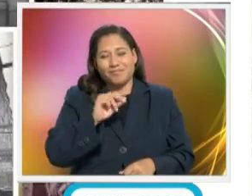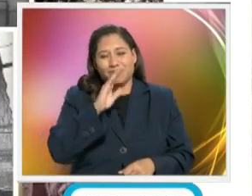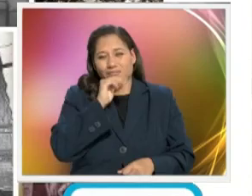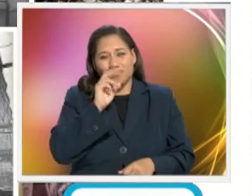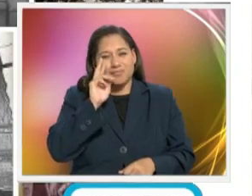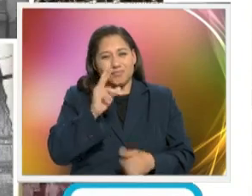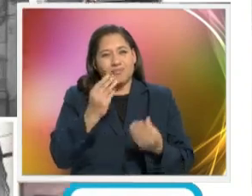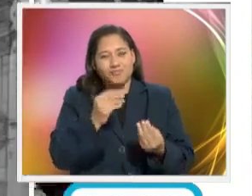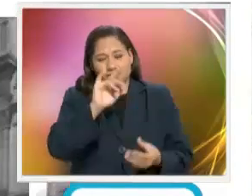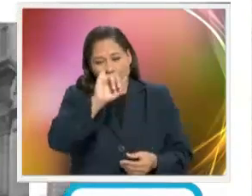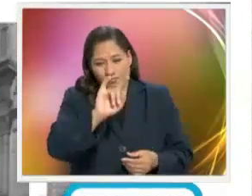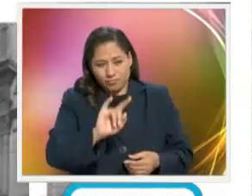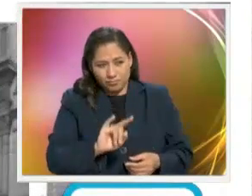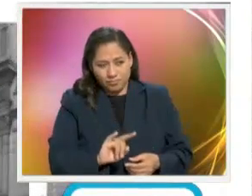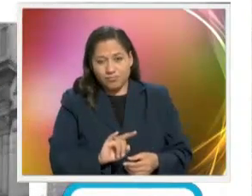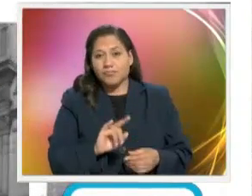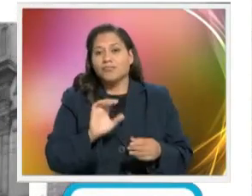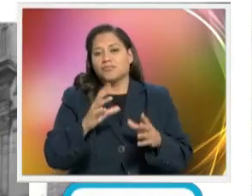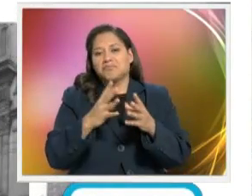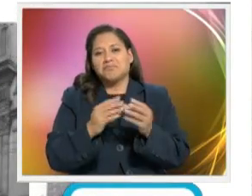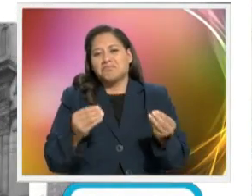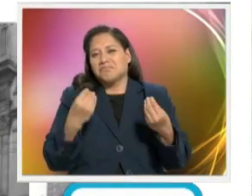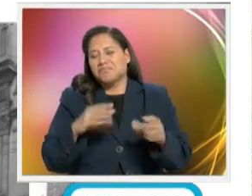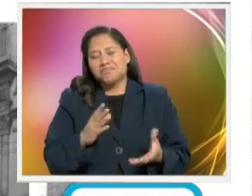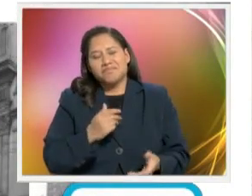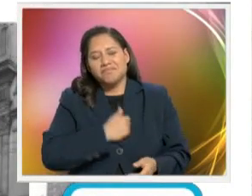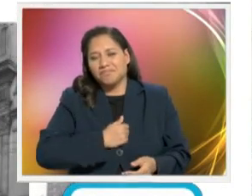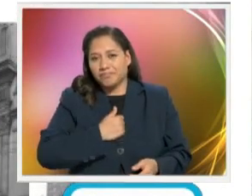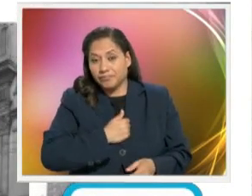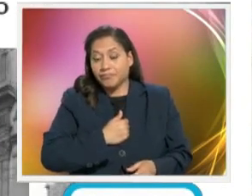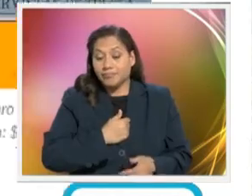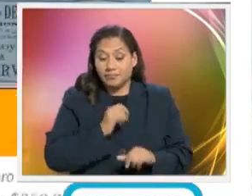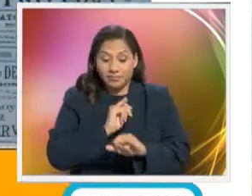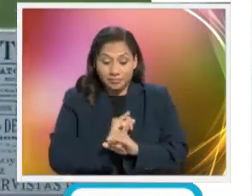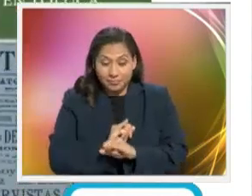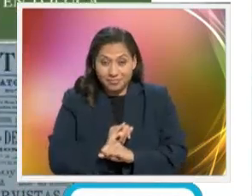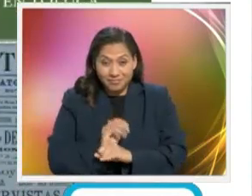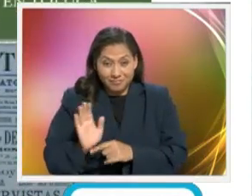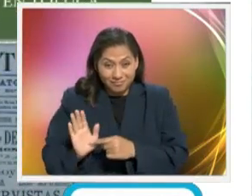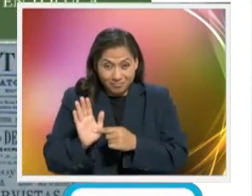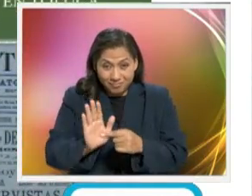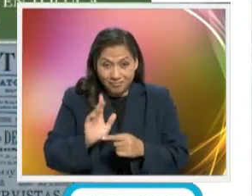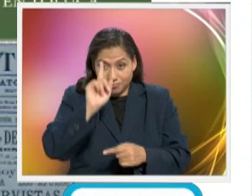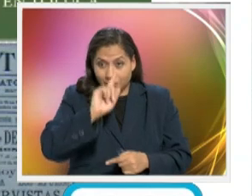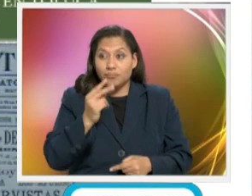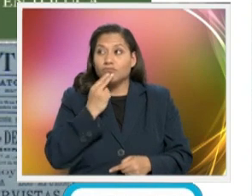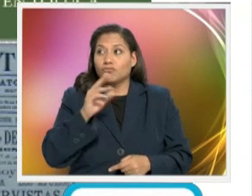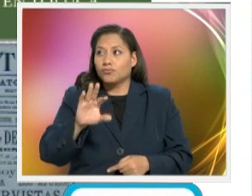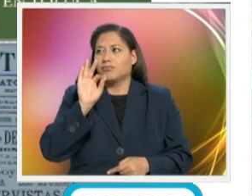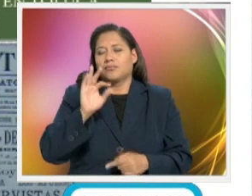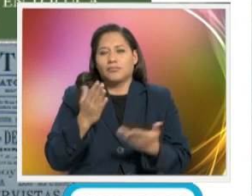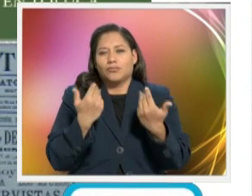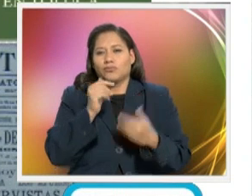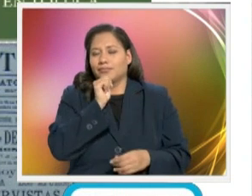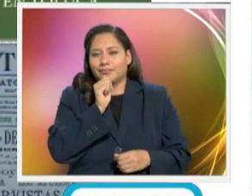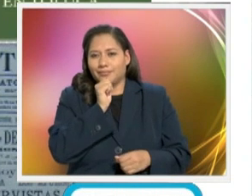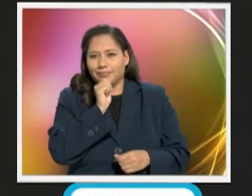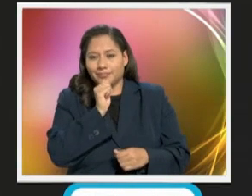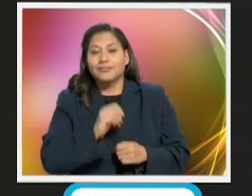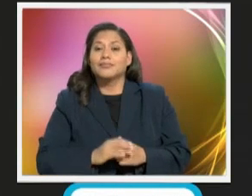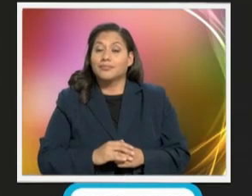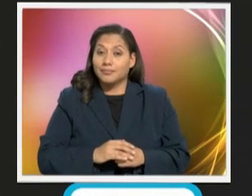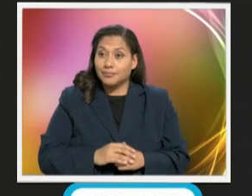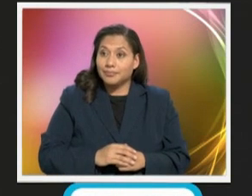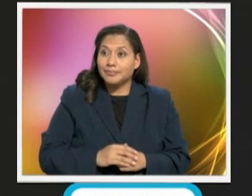ver tantas vistas, o sea, que se hayan perdido. O sea, en línea, pues ahora sí que no les vamos a poder recomendar, porque tampoco existen fuera de Como línea. decía por ahí, no nada